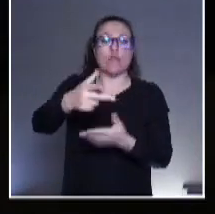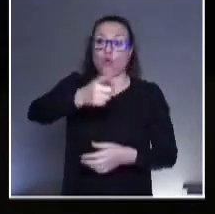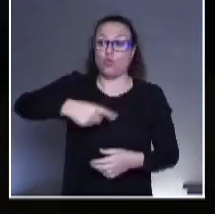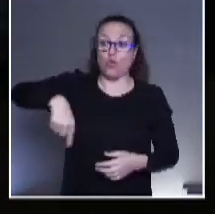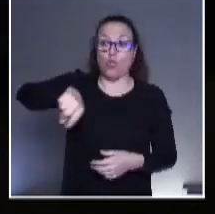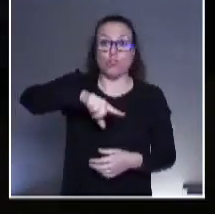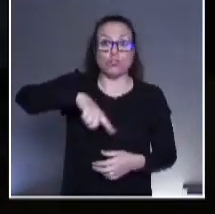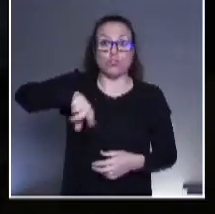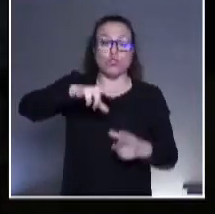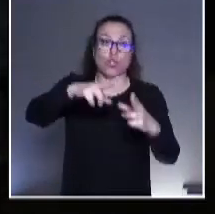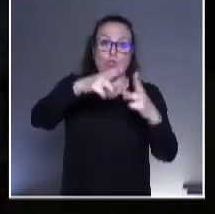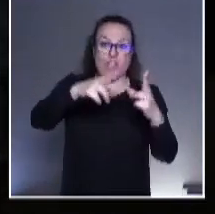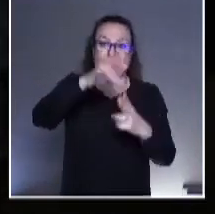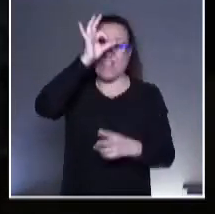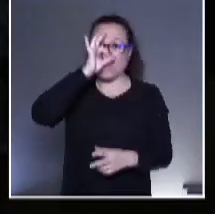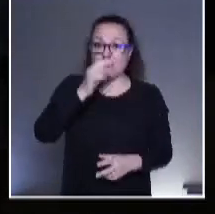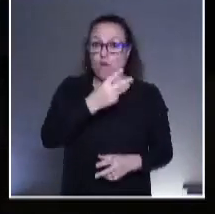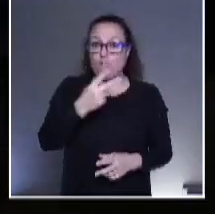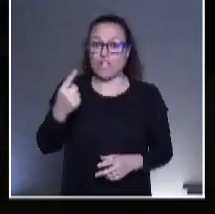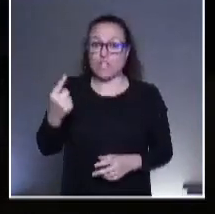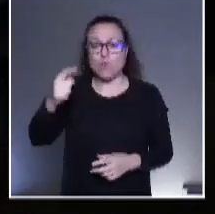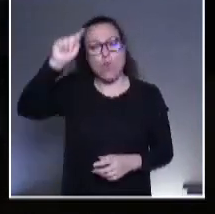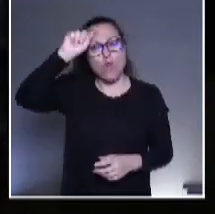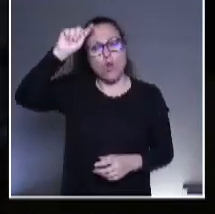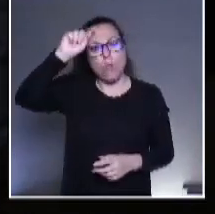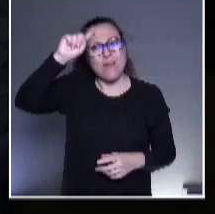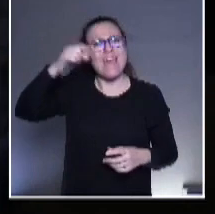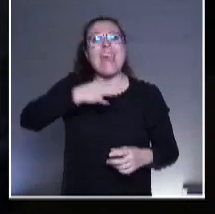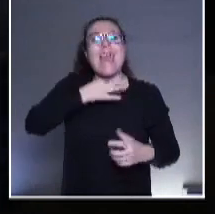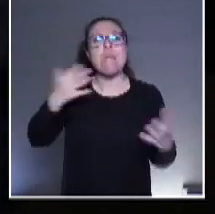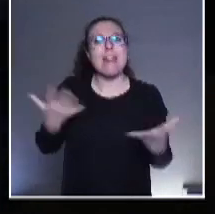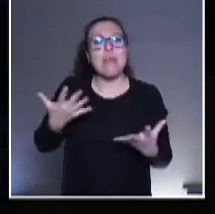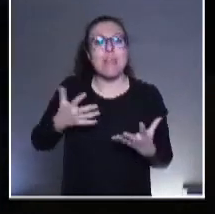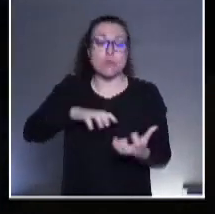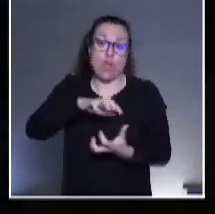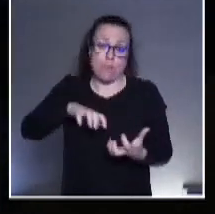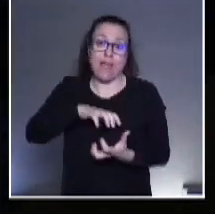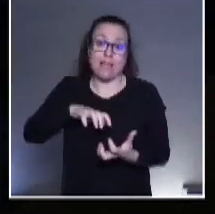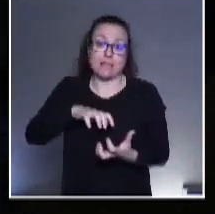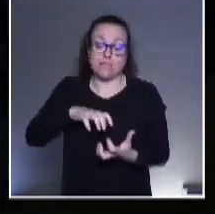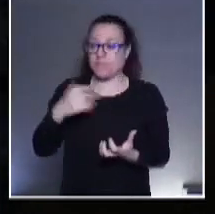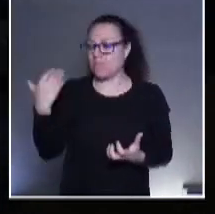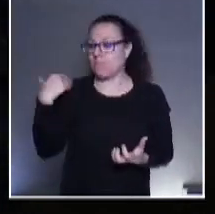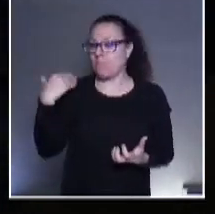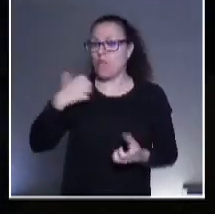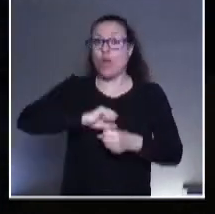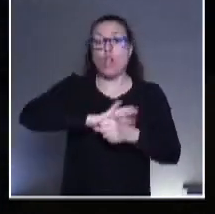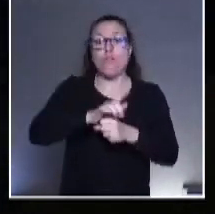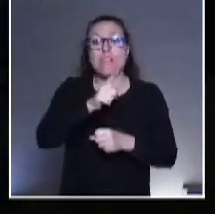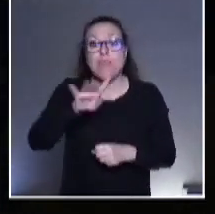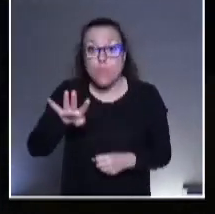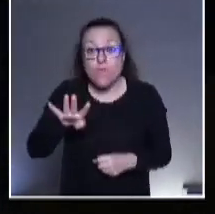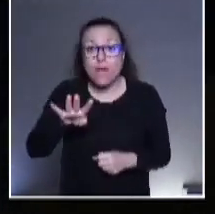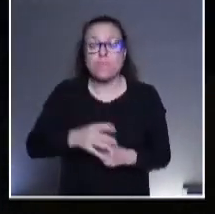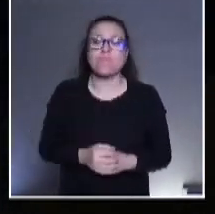todos nosotros, sociedad del siglo XXI, las llamadas emergencias complejas, como la recientemente COVID-19, como